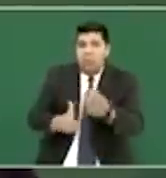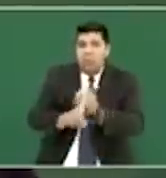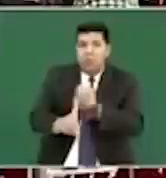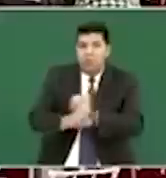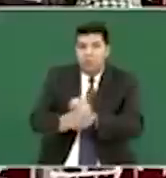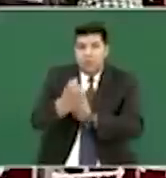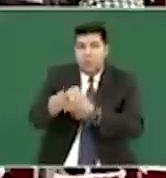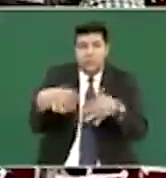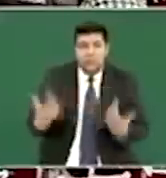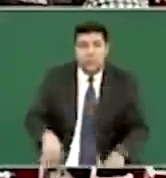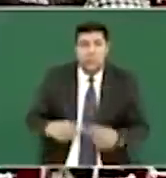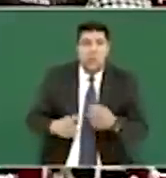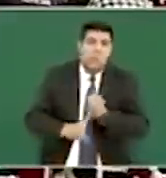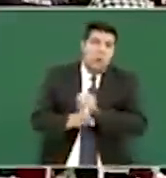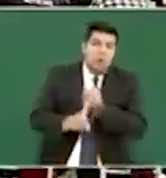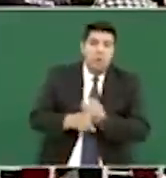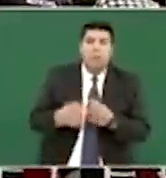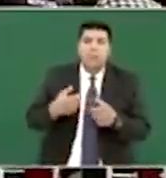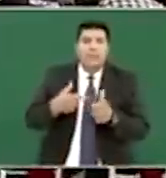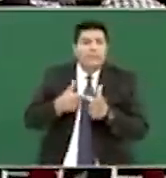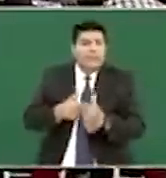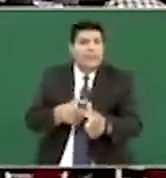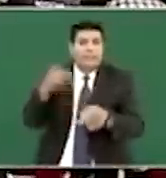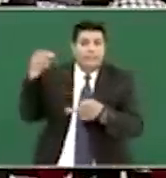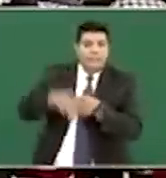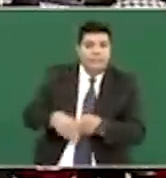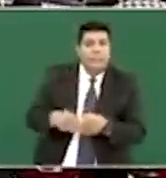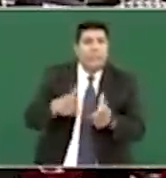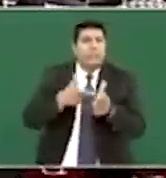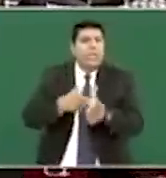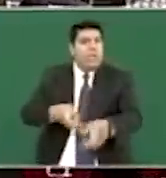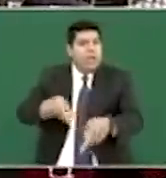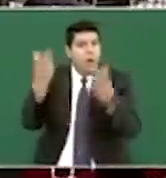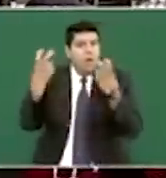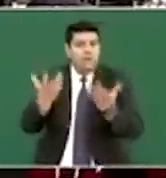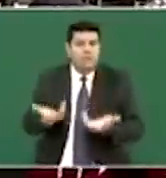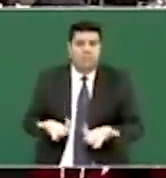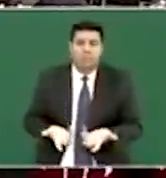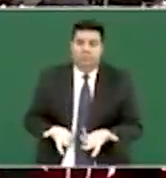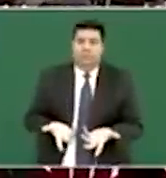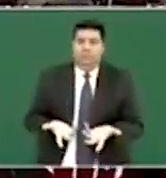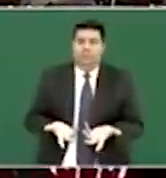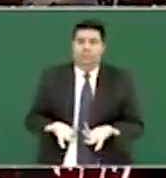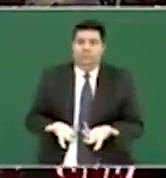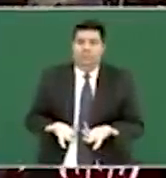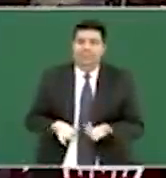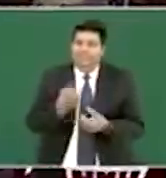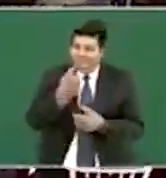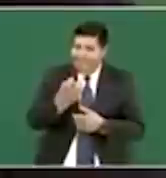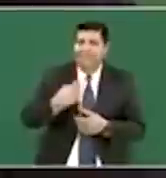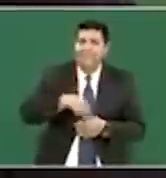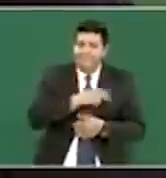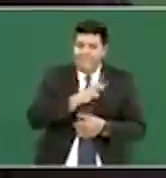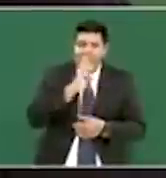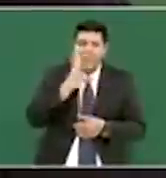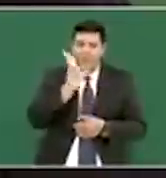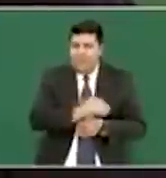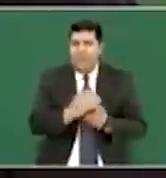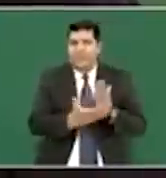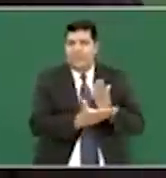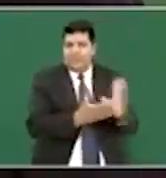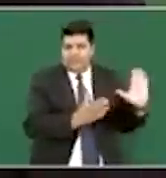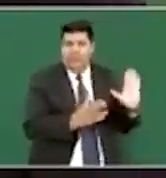la violencia, si seguía la inseguridad. Entonces, lo que queremos es atender las causas, ir al